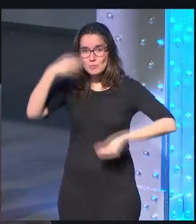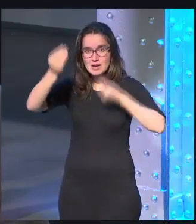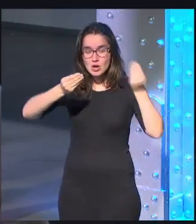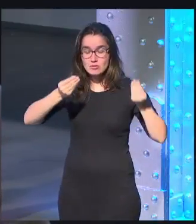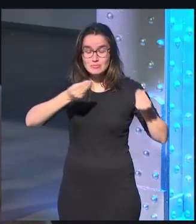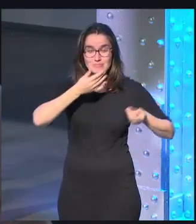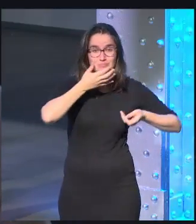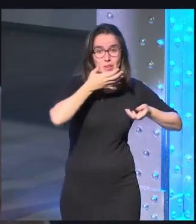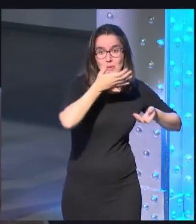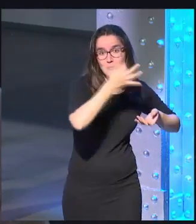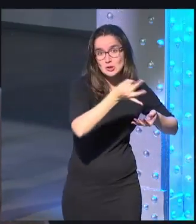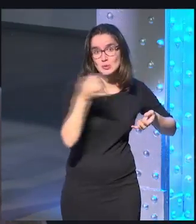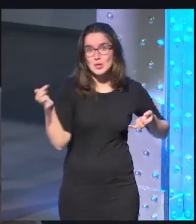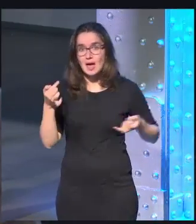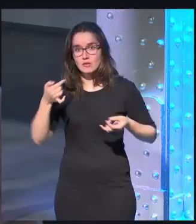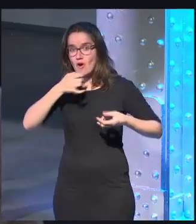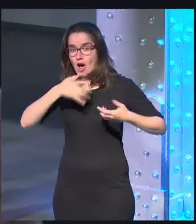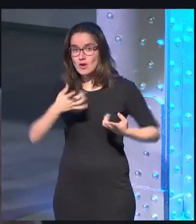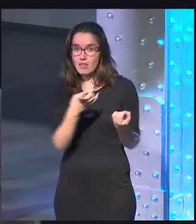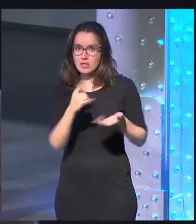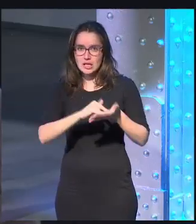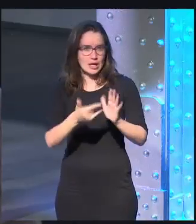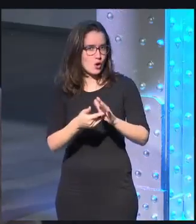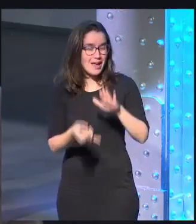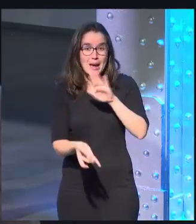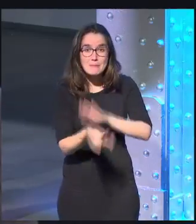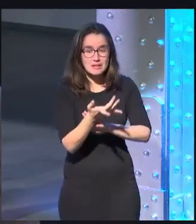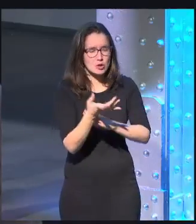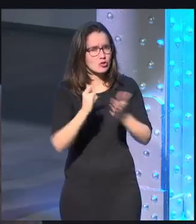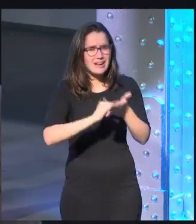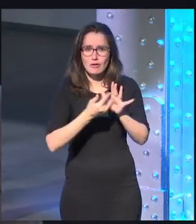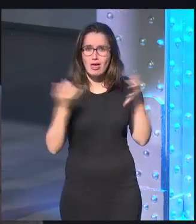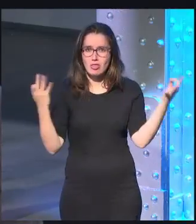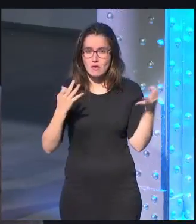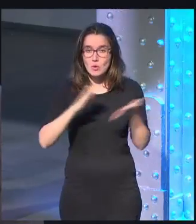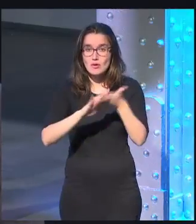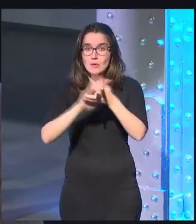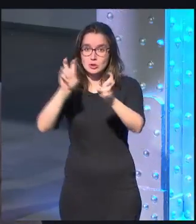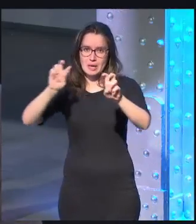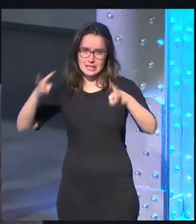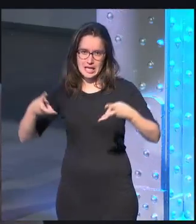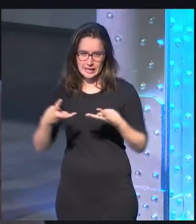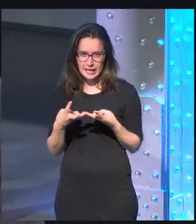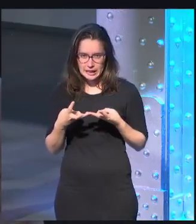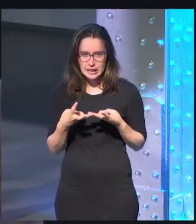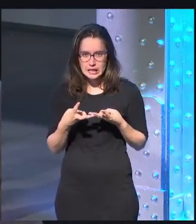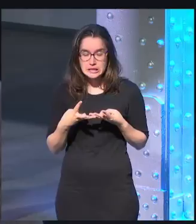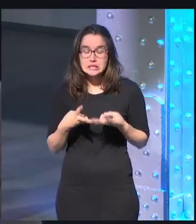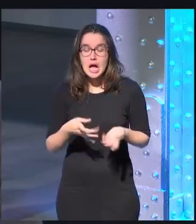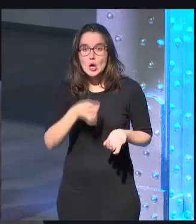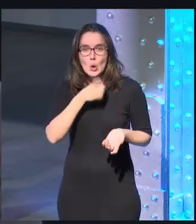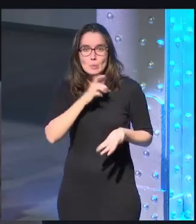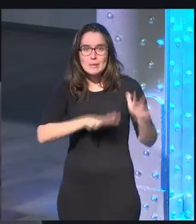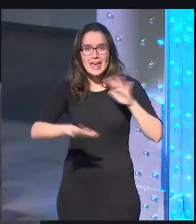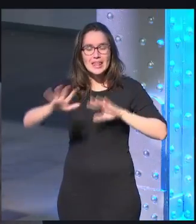para bien o para mal, hoy en día es necesario esa parte tecnológica en el emprendimiento, cuando estamos hablando de Internet. Y esa